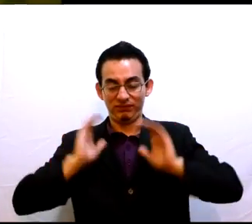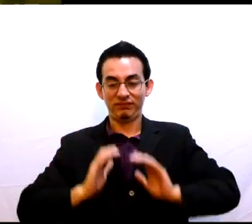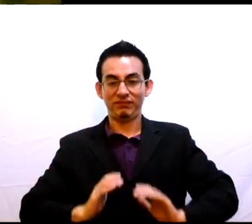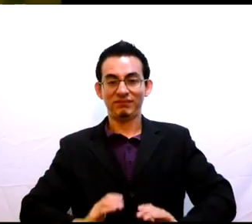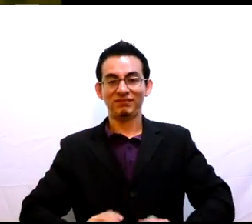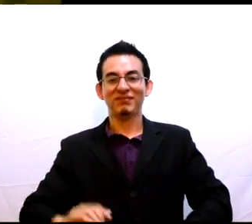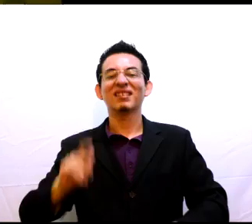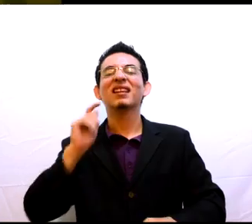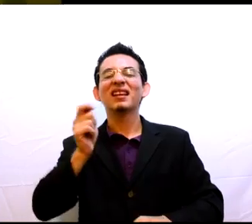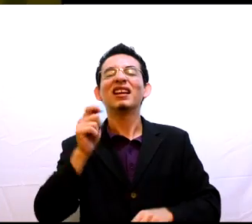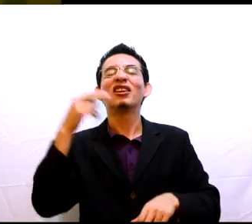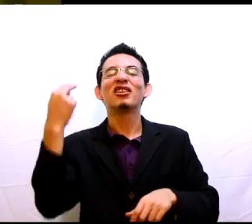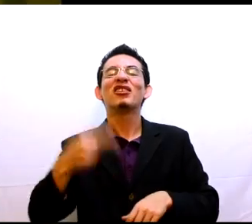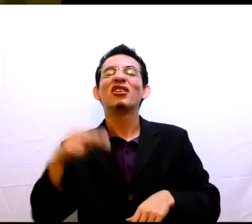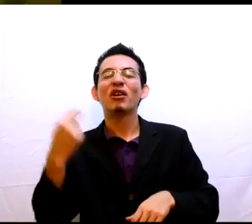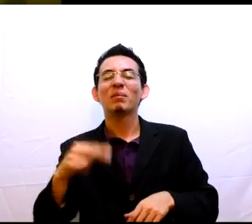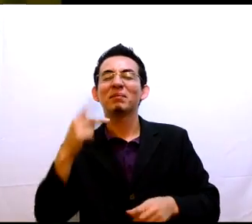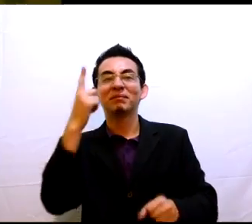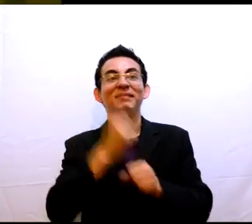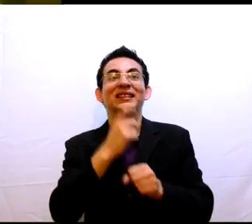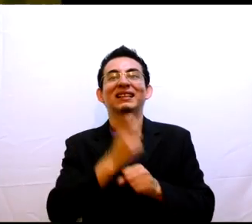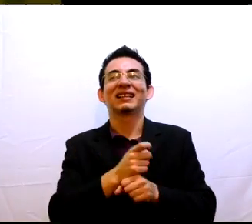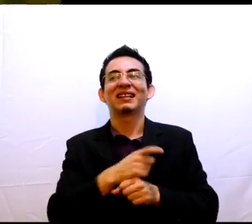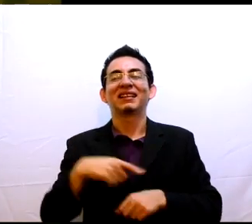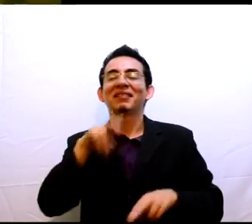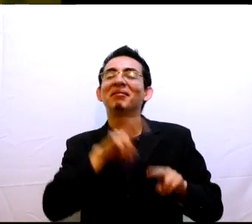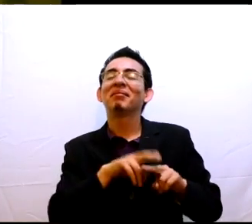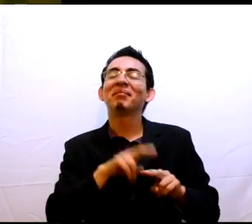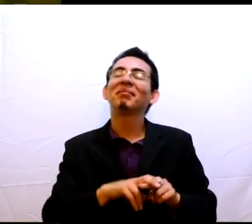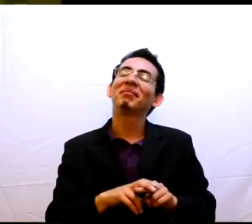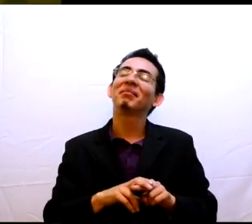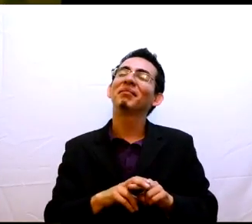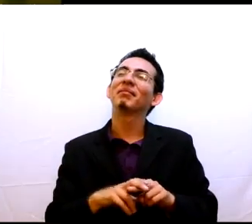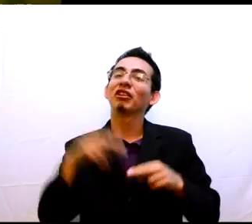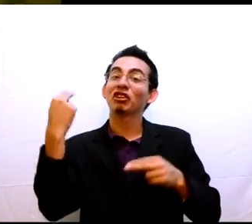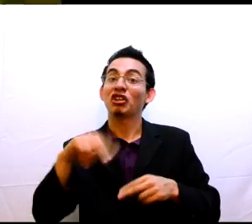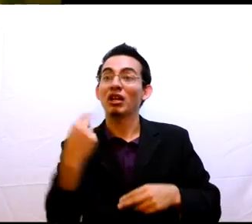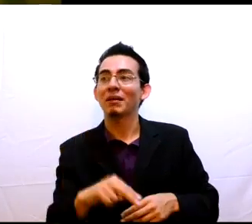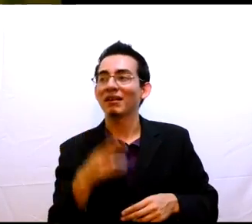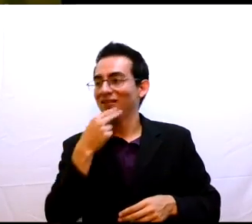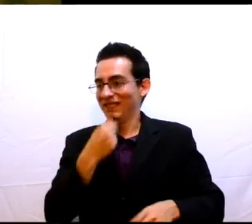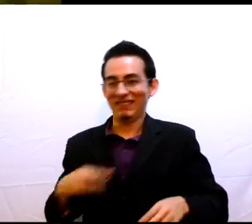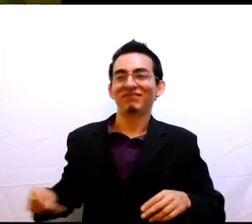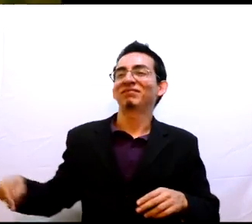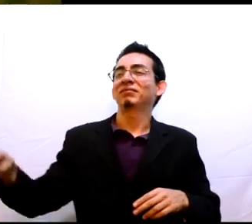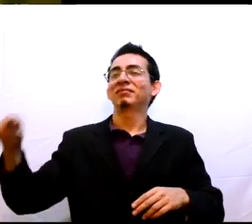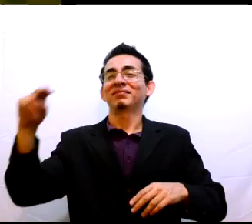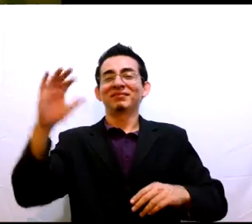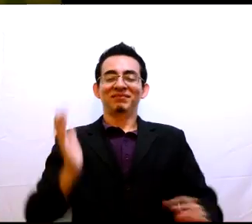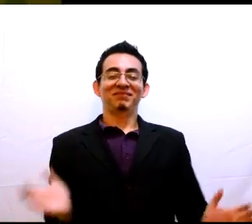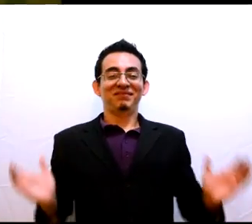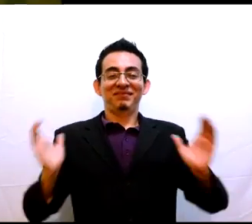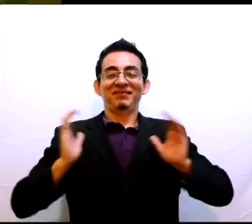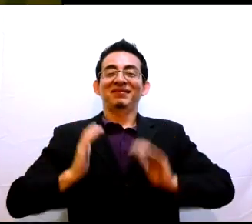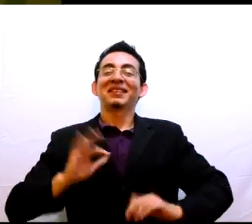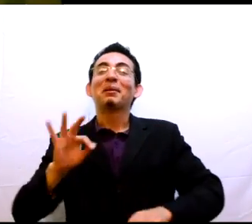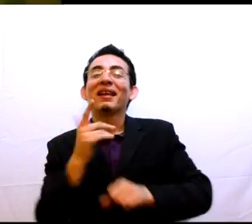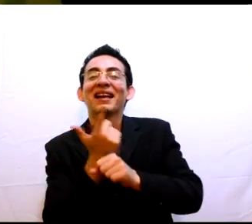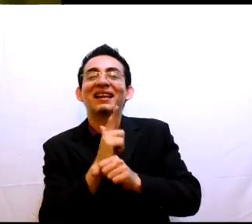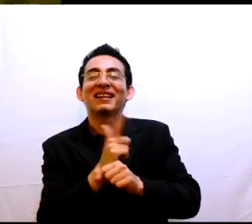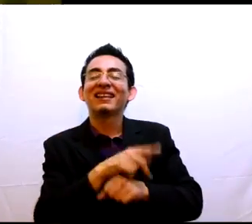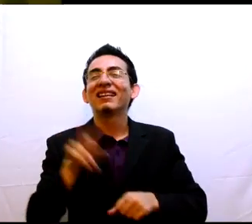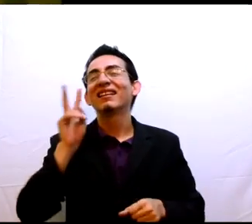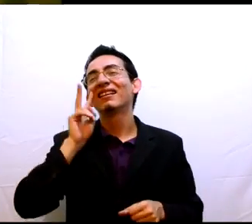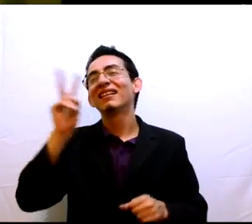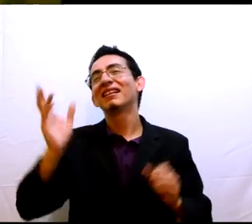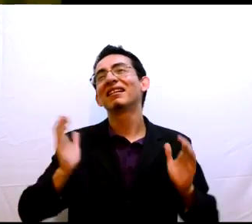primero al que le di el traje y yo estaba sentado entonces ya lo nombran y sucederá así mitad y tres el traje y yo